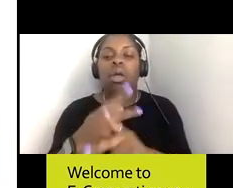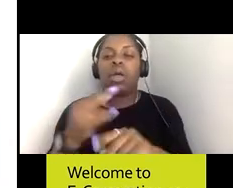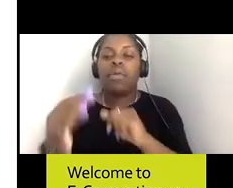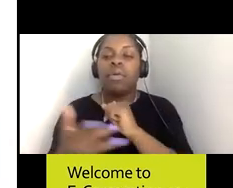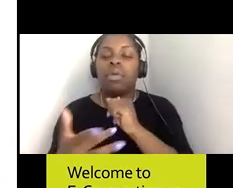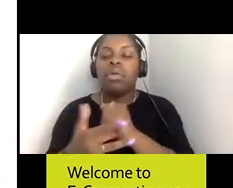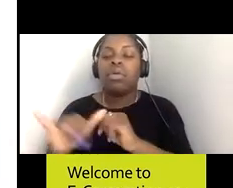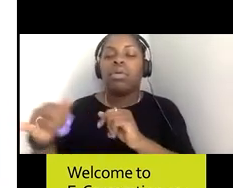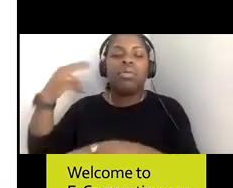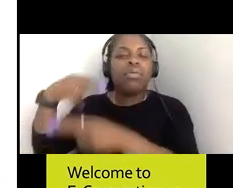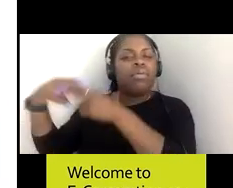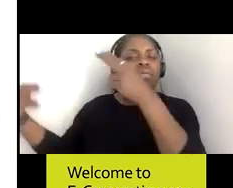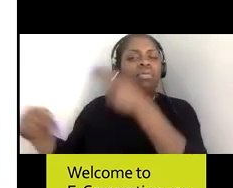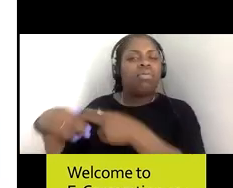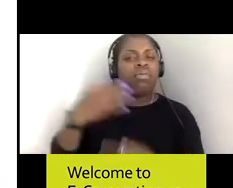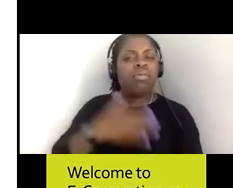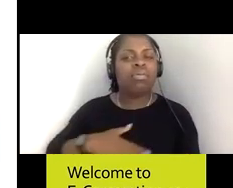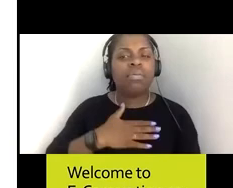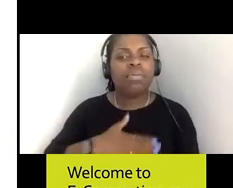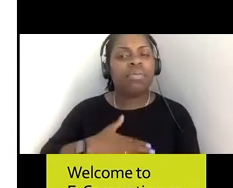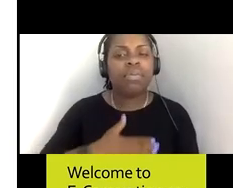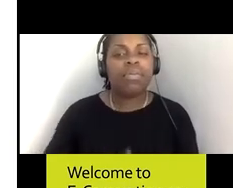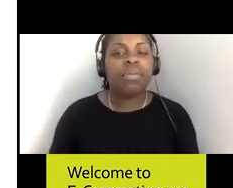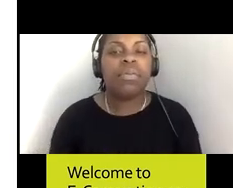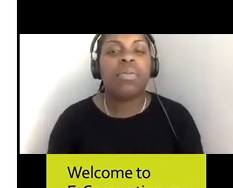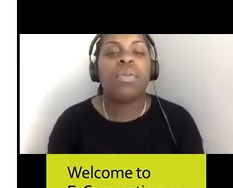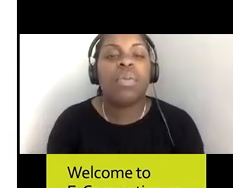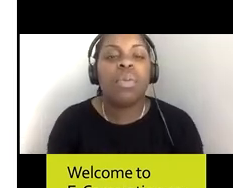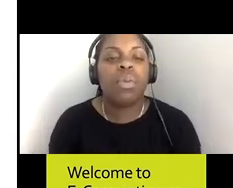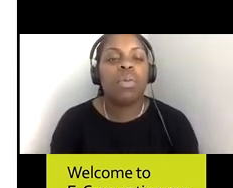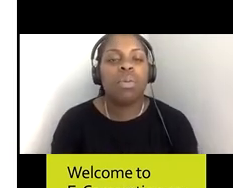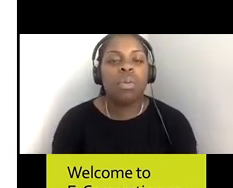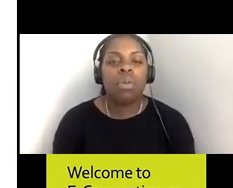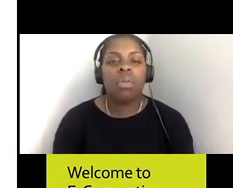electrónica. Y si podemos ir a la próxima diapositiva.